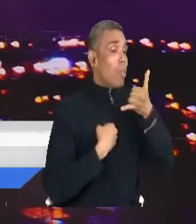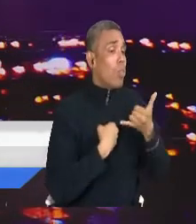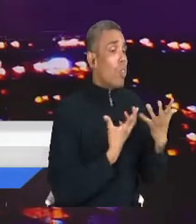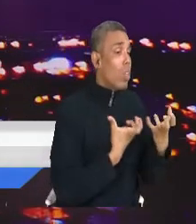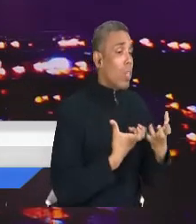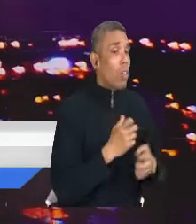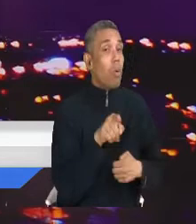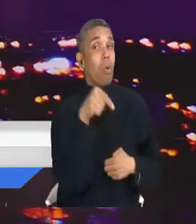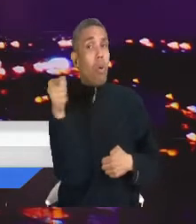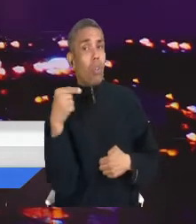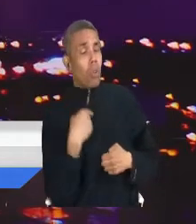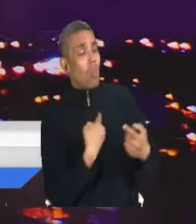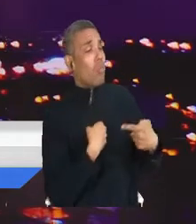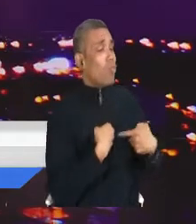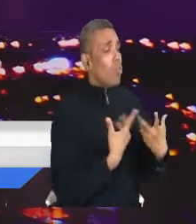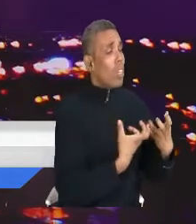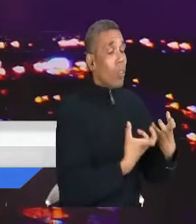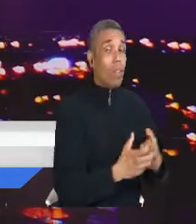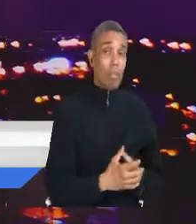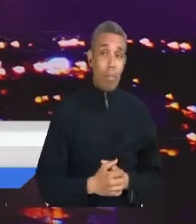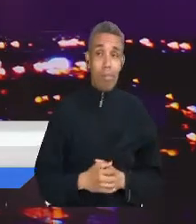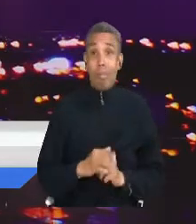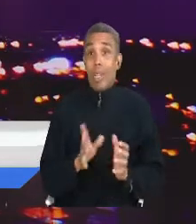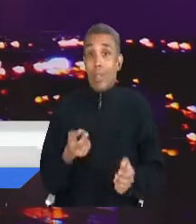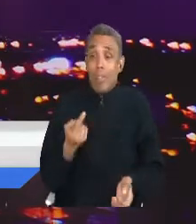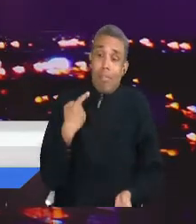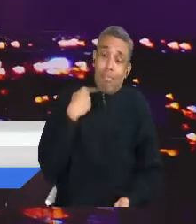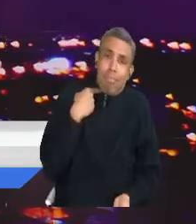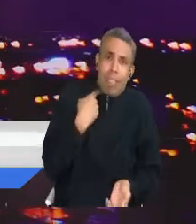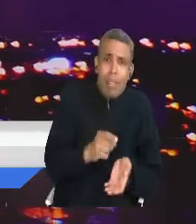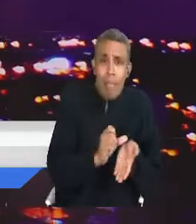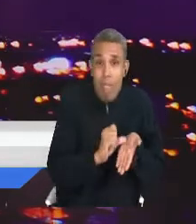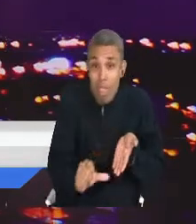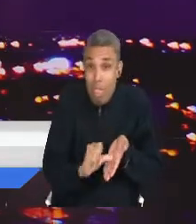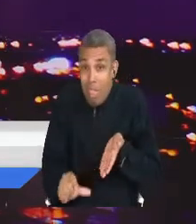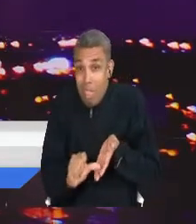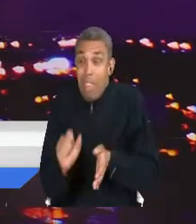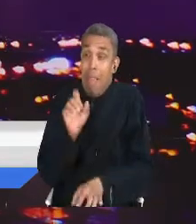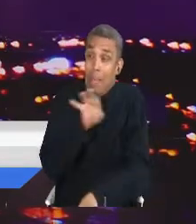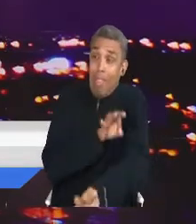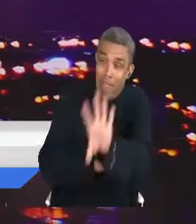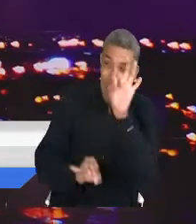buena impresión de esta querida ciudad que, como dije, pues tiene